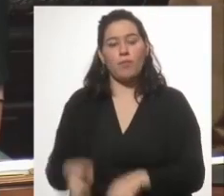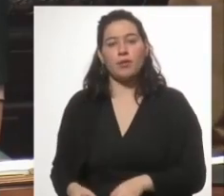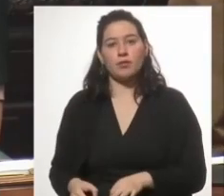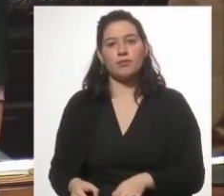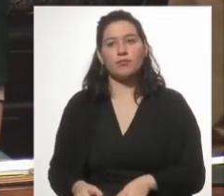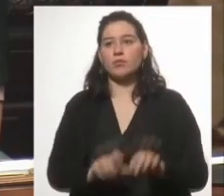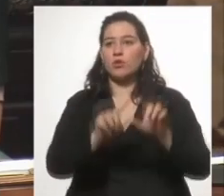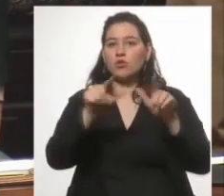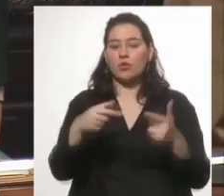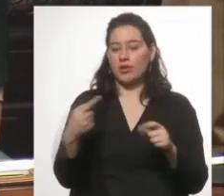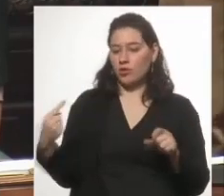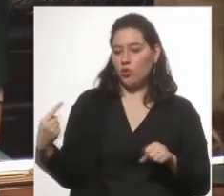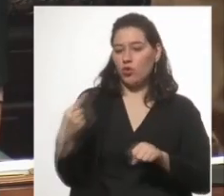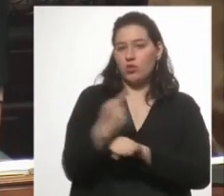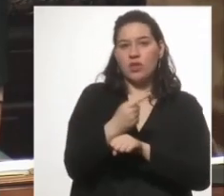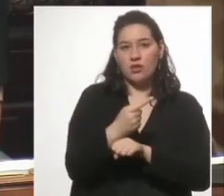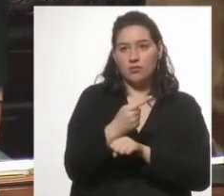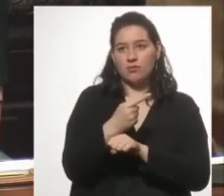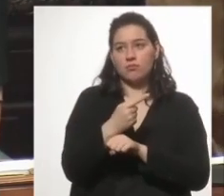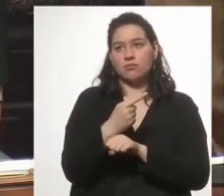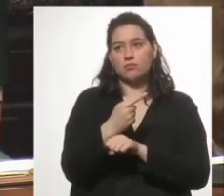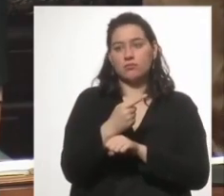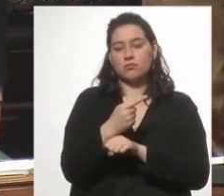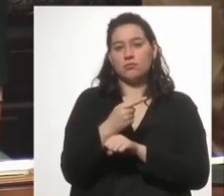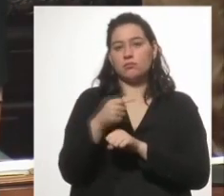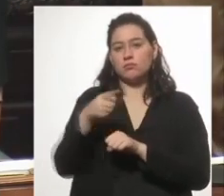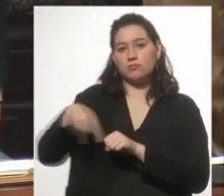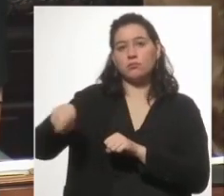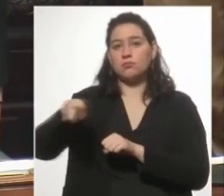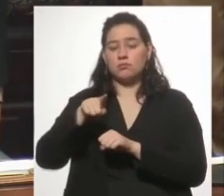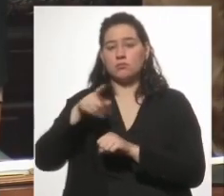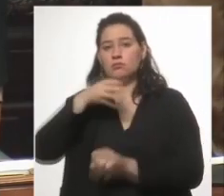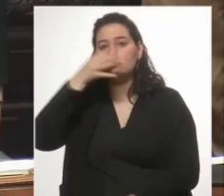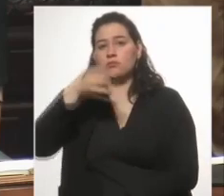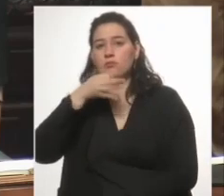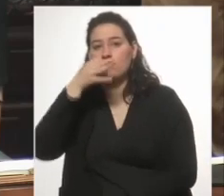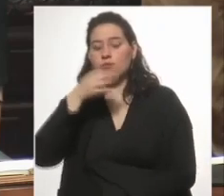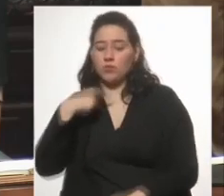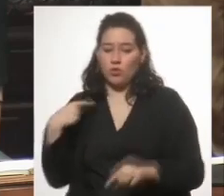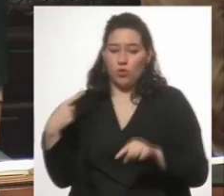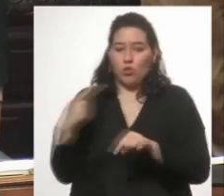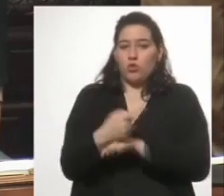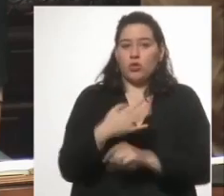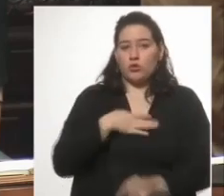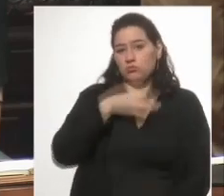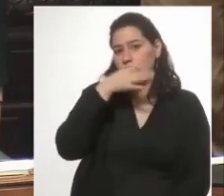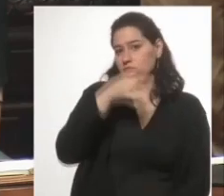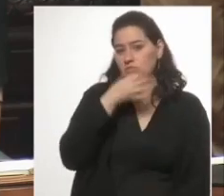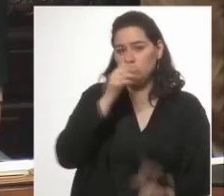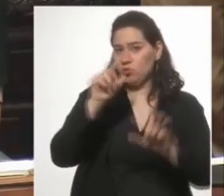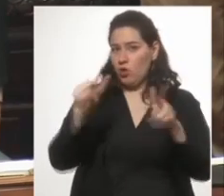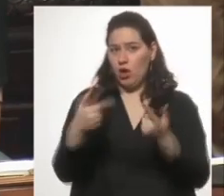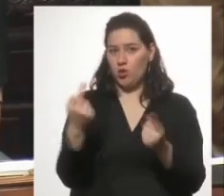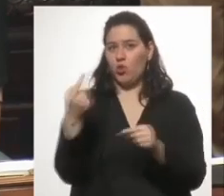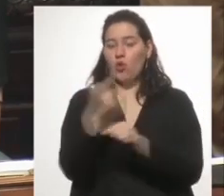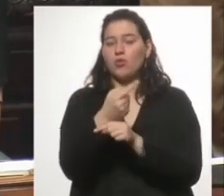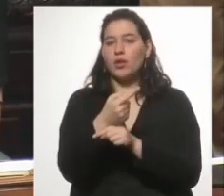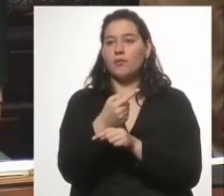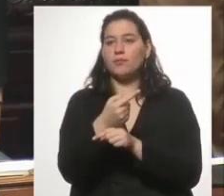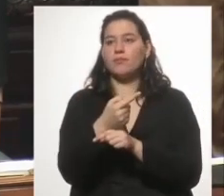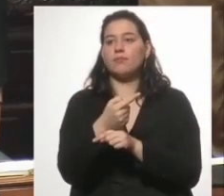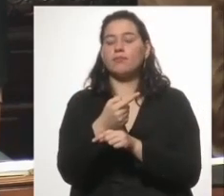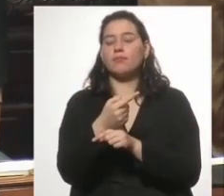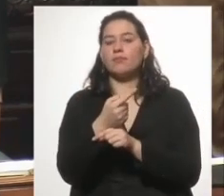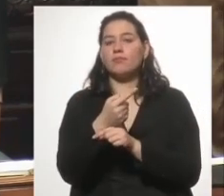hay ninguna contradicción con lo que ellos manifestaron, con lo que yo he manifestado. A